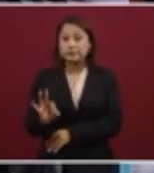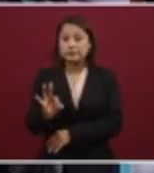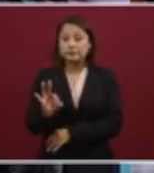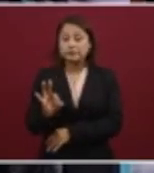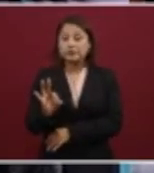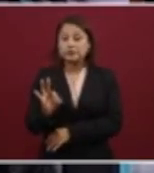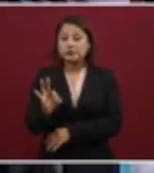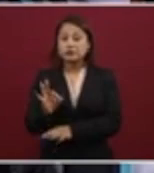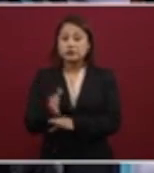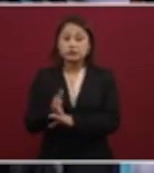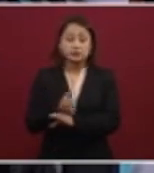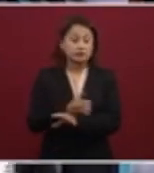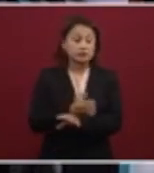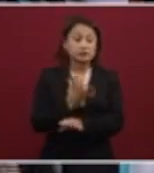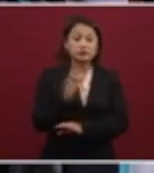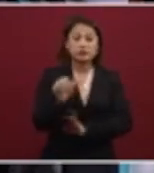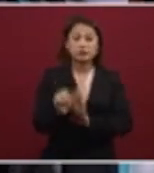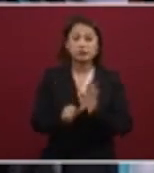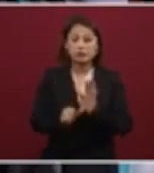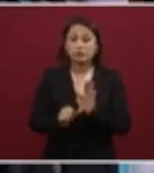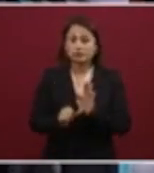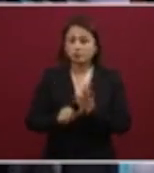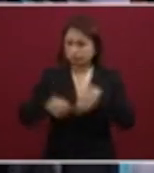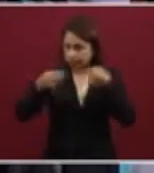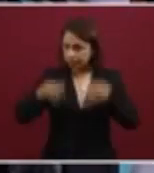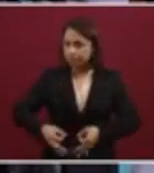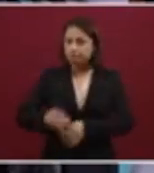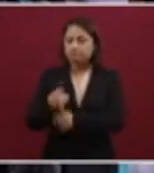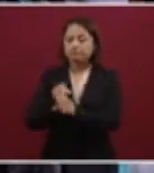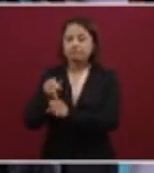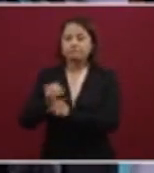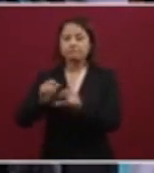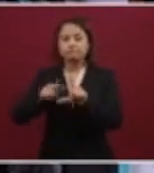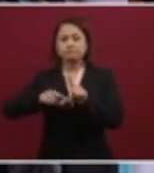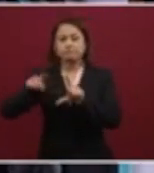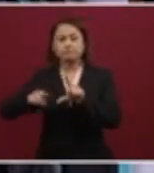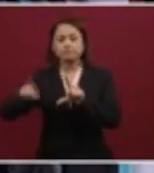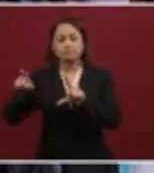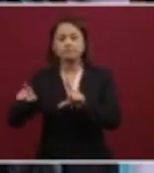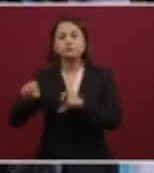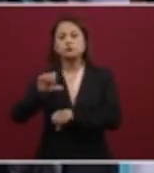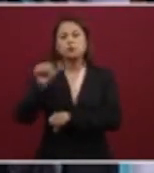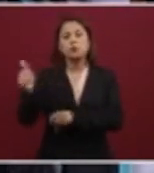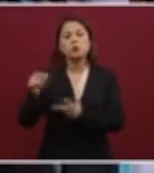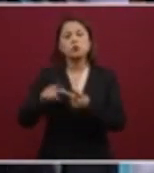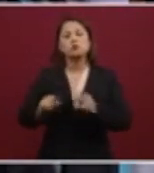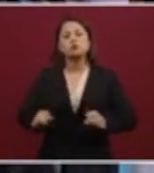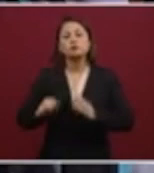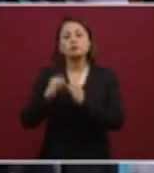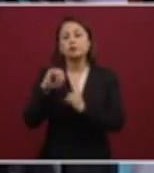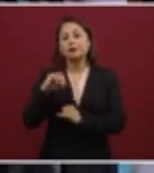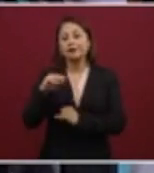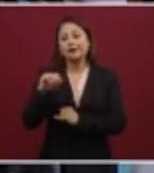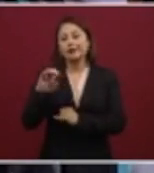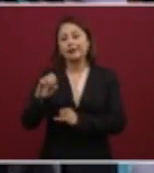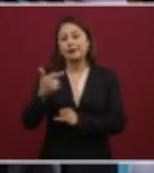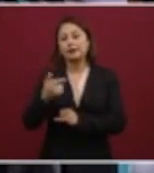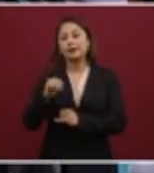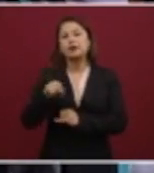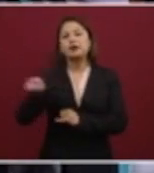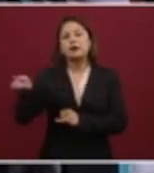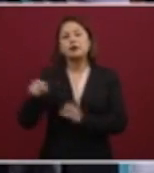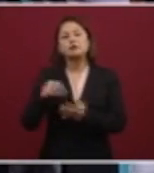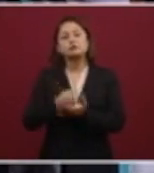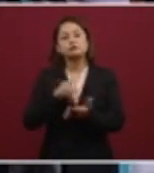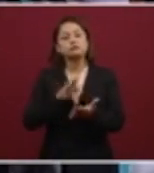primeros 5 meses, datos oficiales, también datos del INEGI sobre la adquisición de vehículos ligeros, que